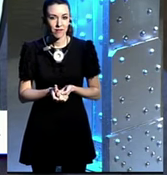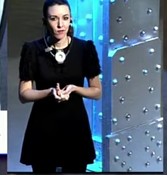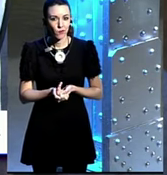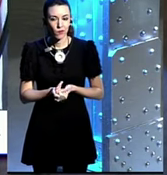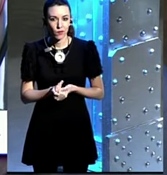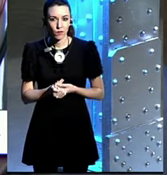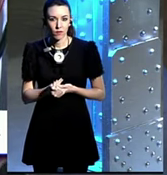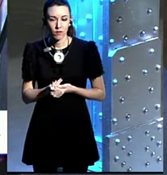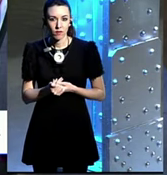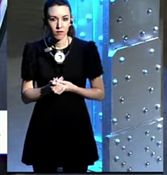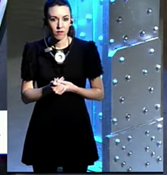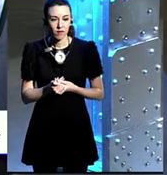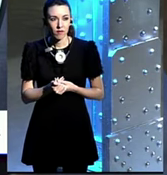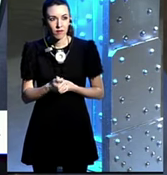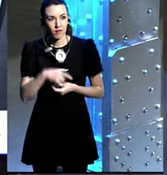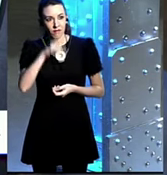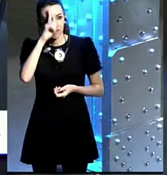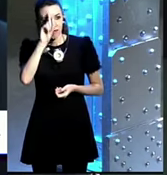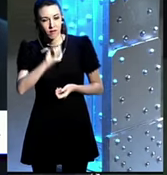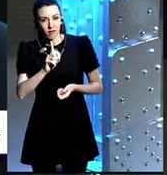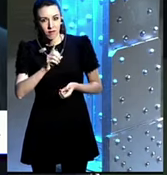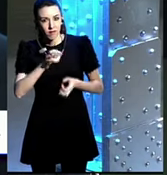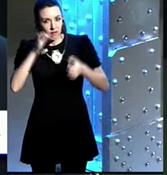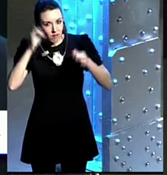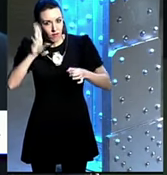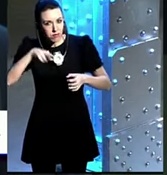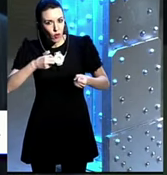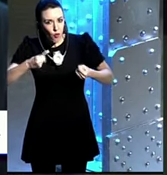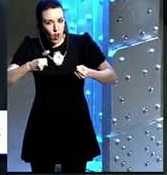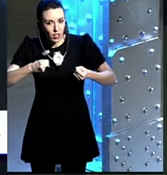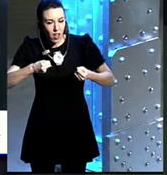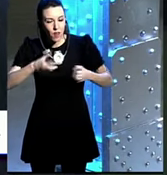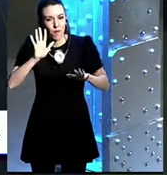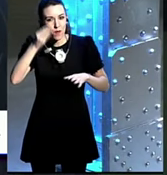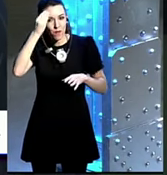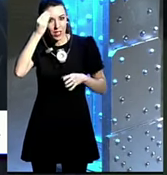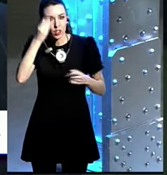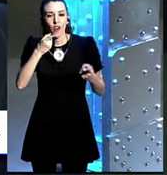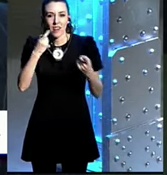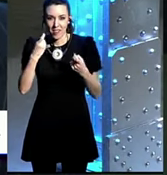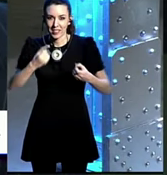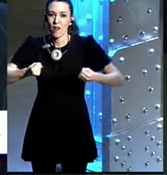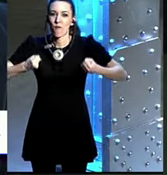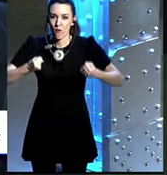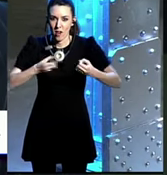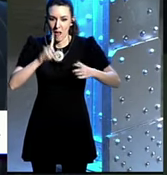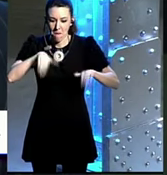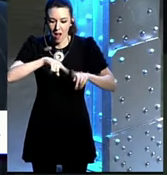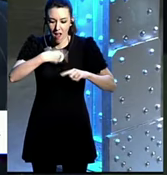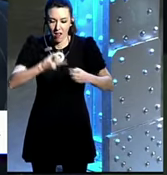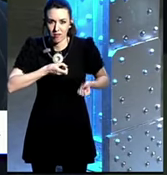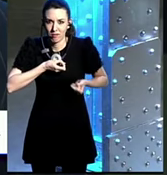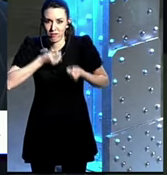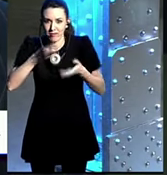I don't know whether it is a No sé muy bien si realmente es una fortaleza, pero desde luego sí que creo que requiere fortaleza